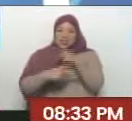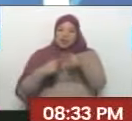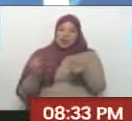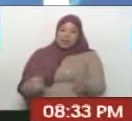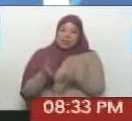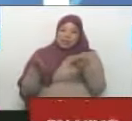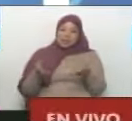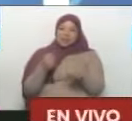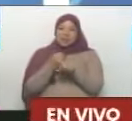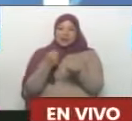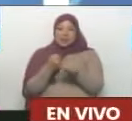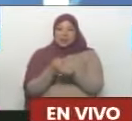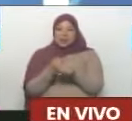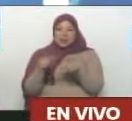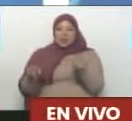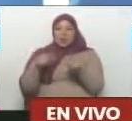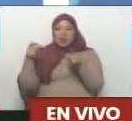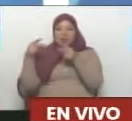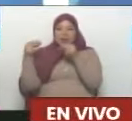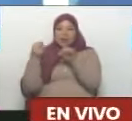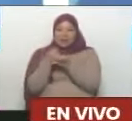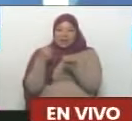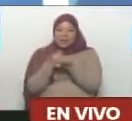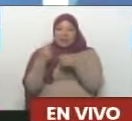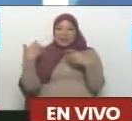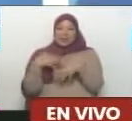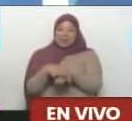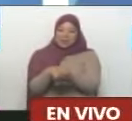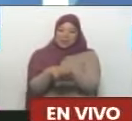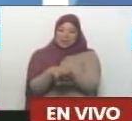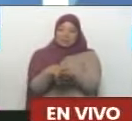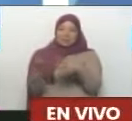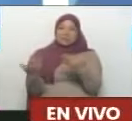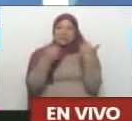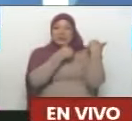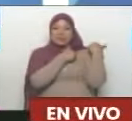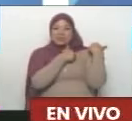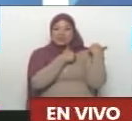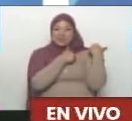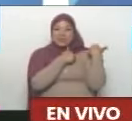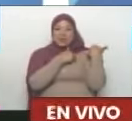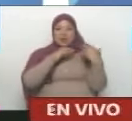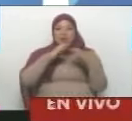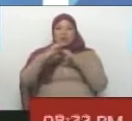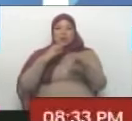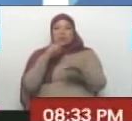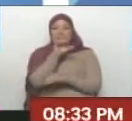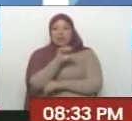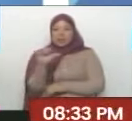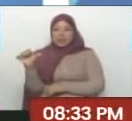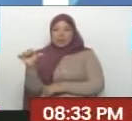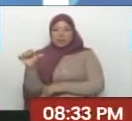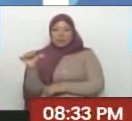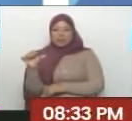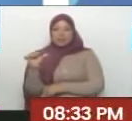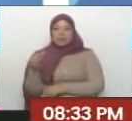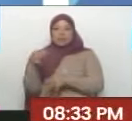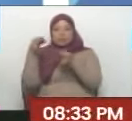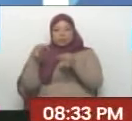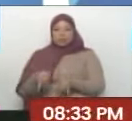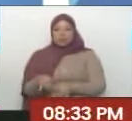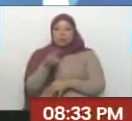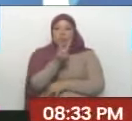nacional, con ese espíritu de amplitud integrador, se encargará en el transcurso de estas semanas de